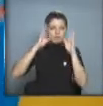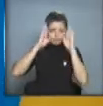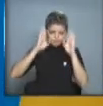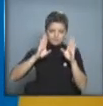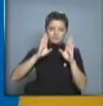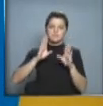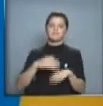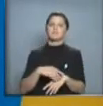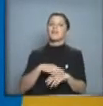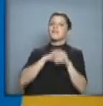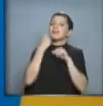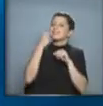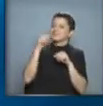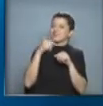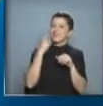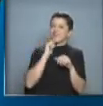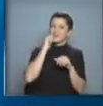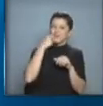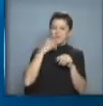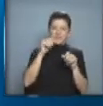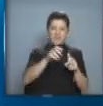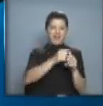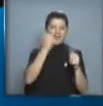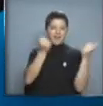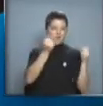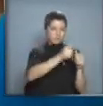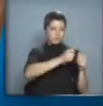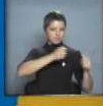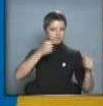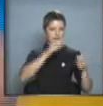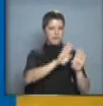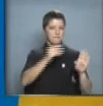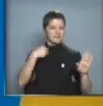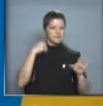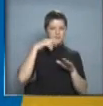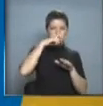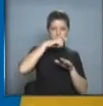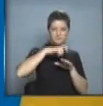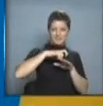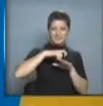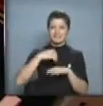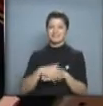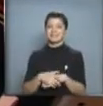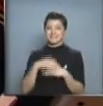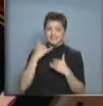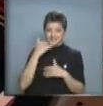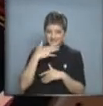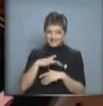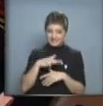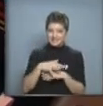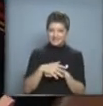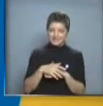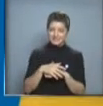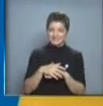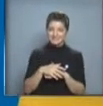parece que. ¿A usted le gusta que le abran la puerta cuando va a subir o no? Totalmente. Que la acomoden las. Me encanta esta canción. Acá hay un casamiento. Cuando se sientan.